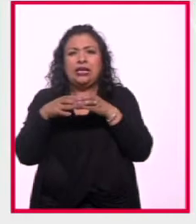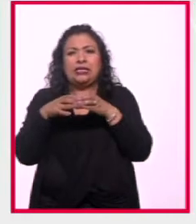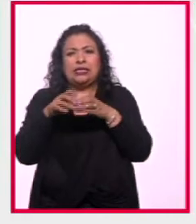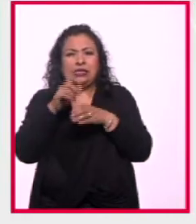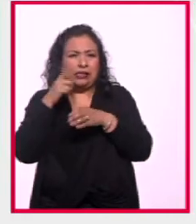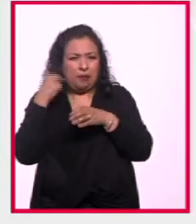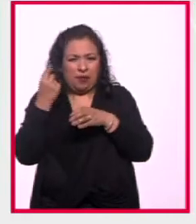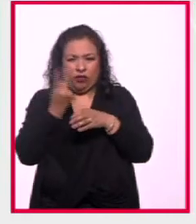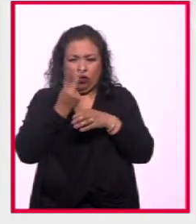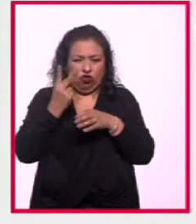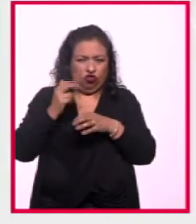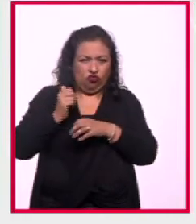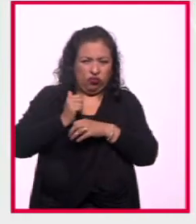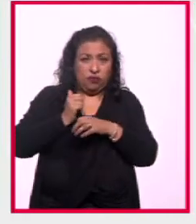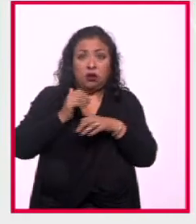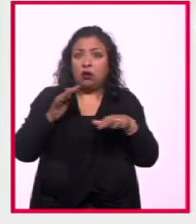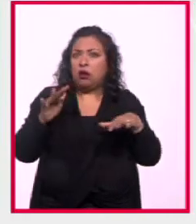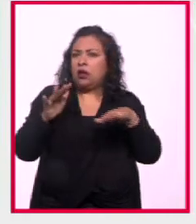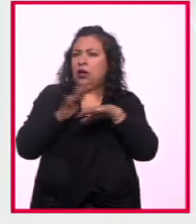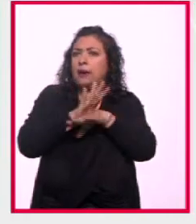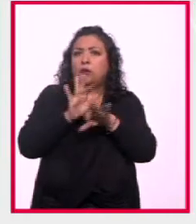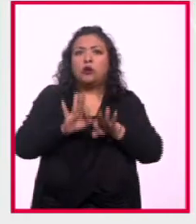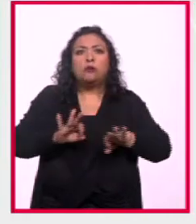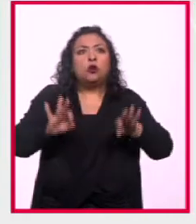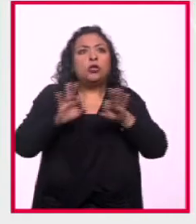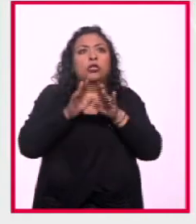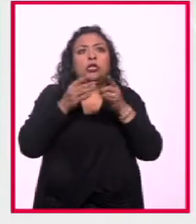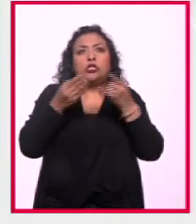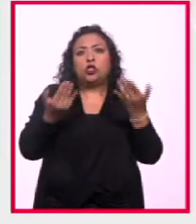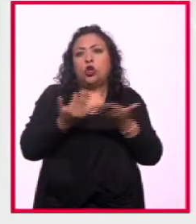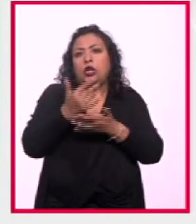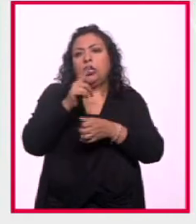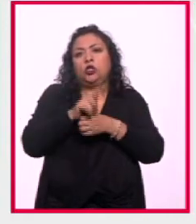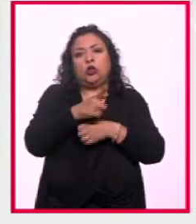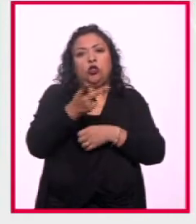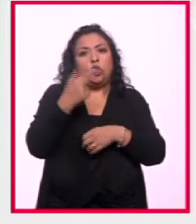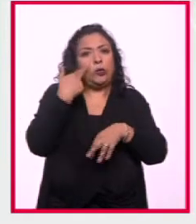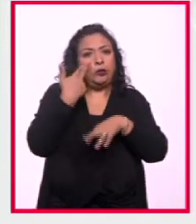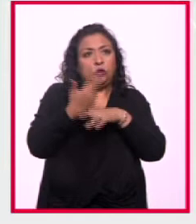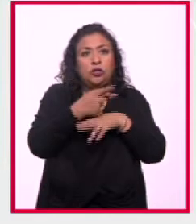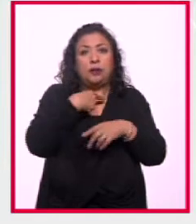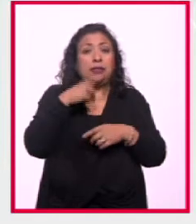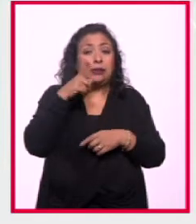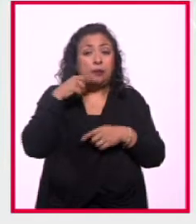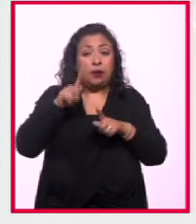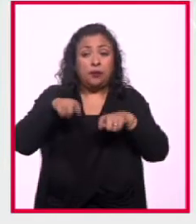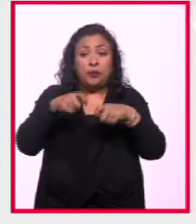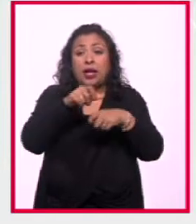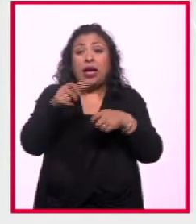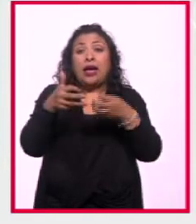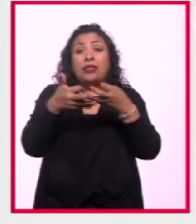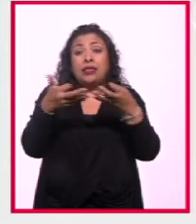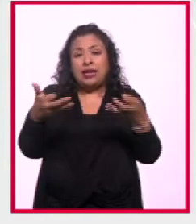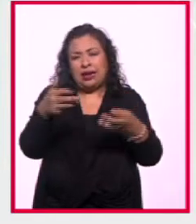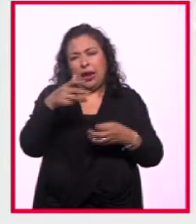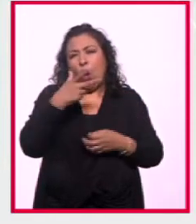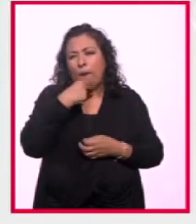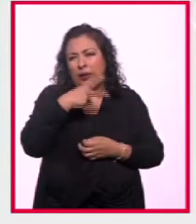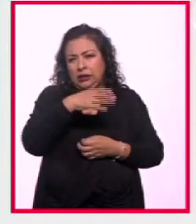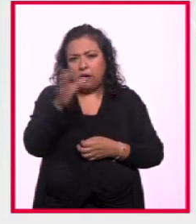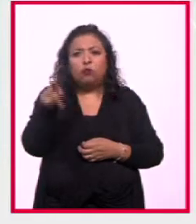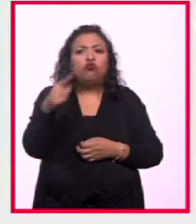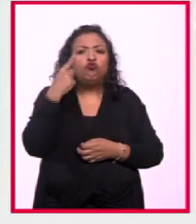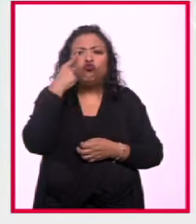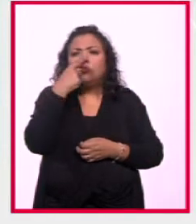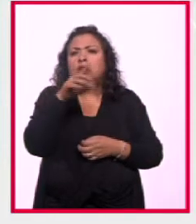que llevan a cabo algunas de las transformaciones más importantes de la historia nacional zapata le entregó la tierra a los campesinos los dejo que